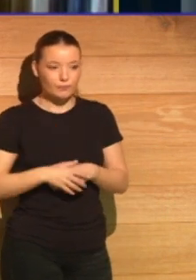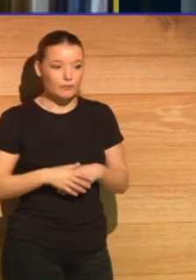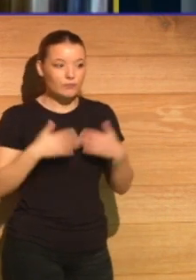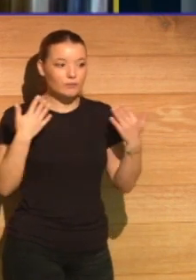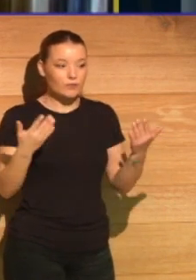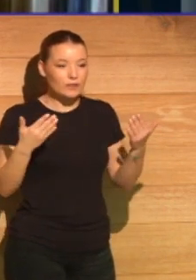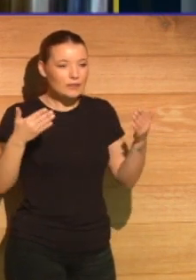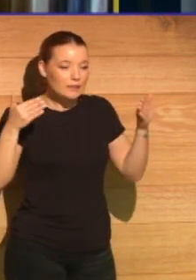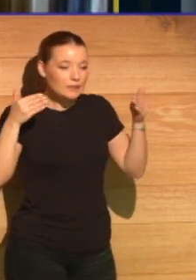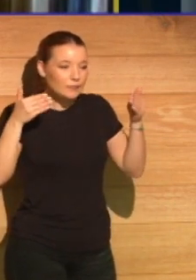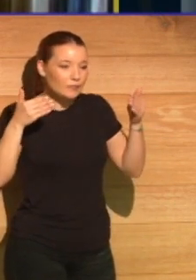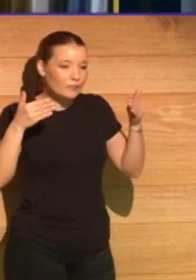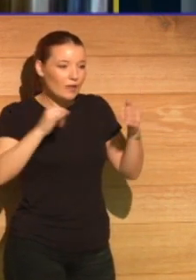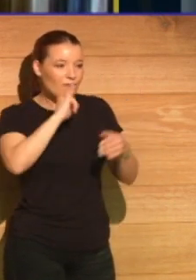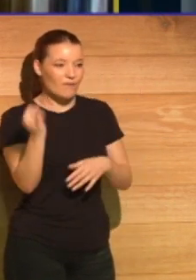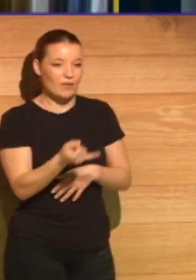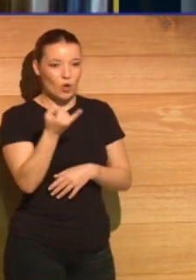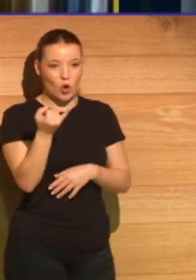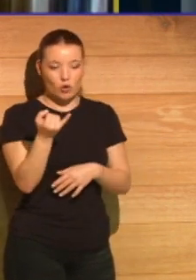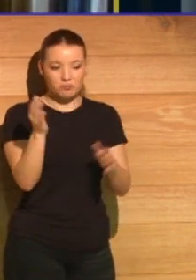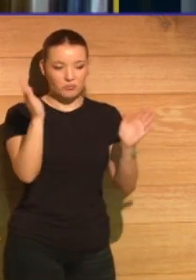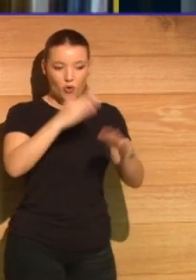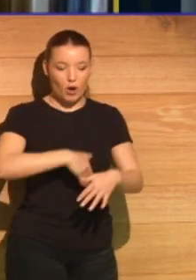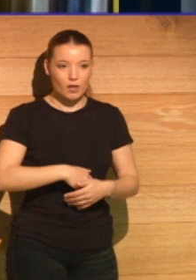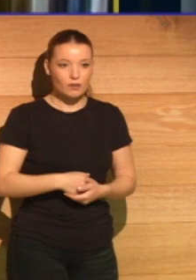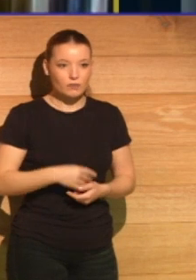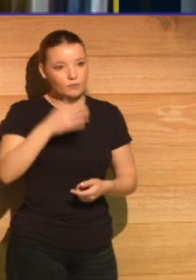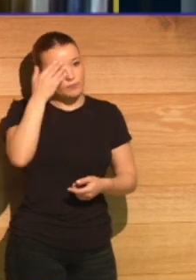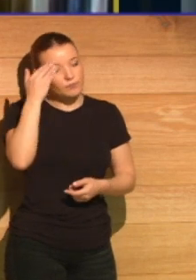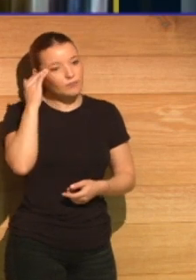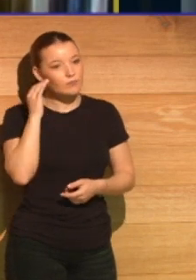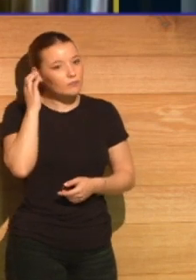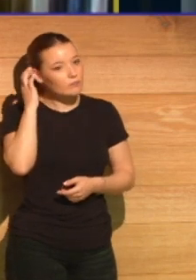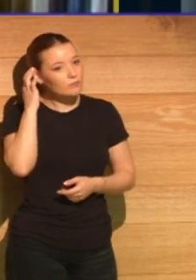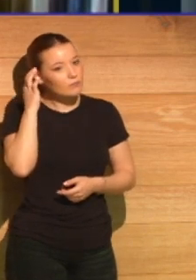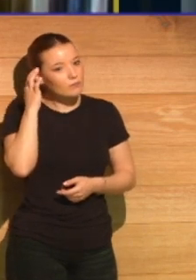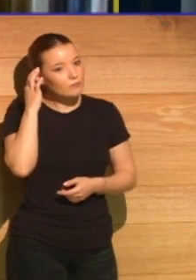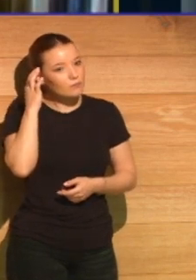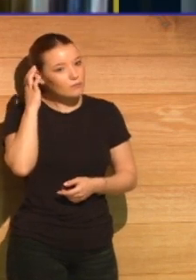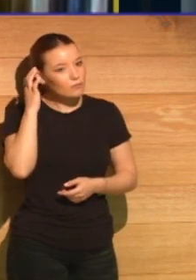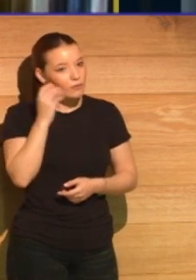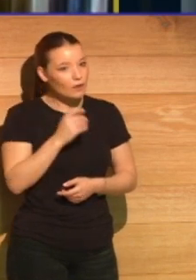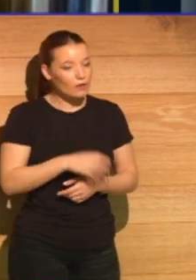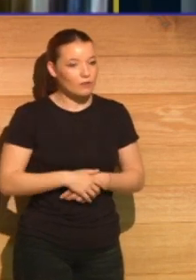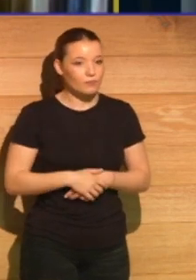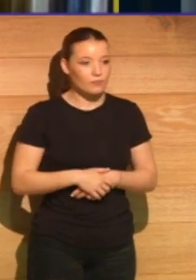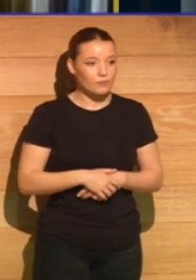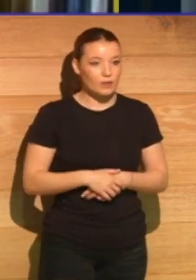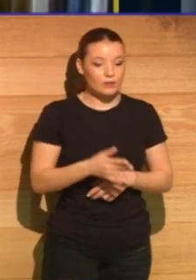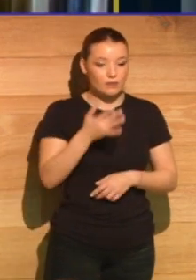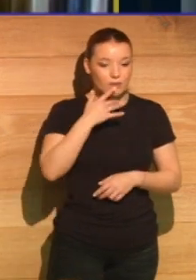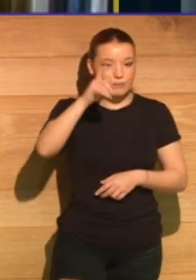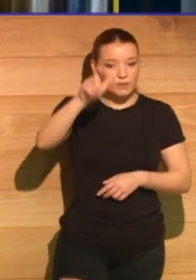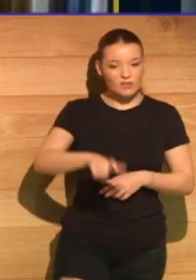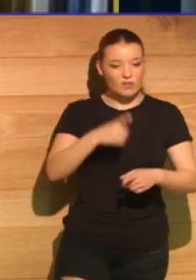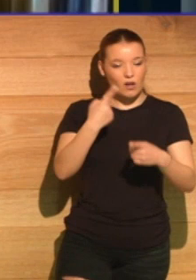bastante. No, si es que solo hace falta que ya a la que una persona hace 2 o 3 cosas, ya se le está diciendo que es una persona